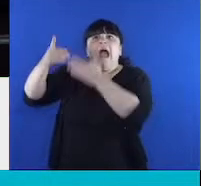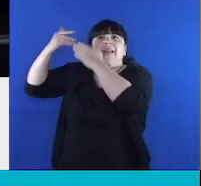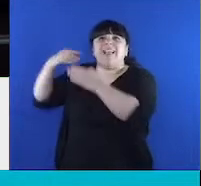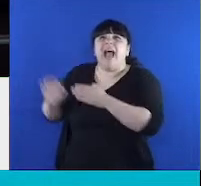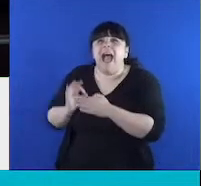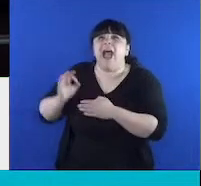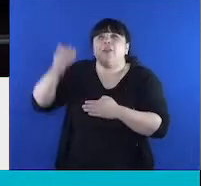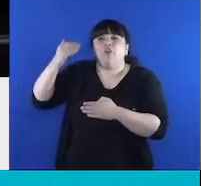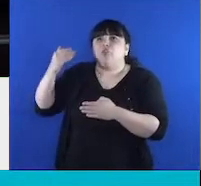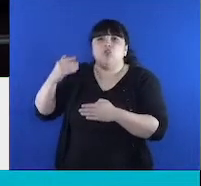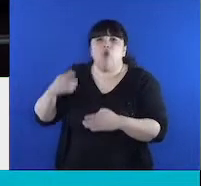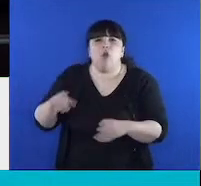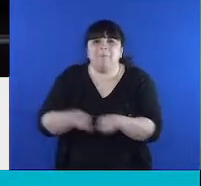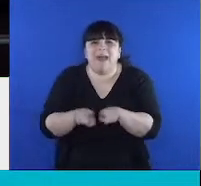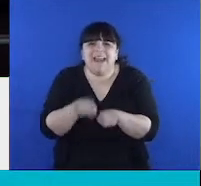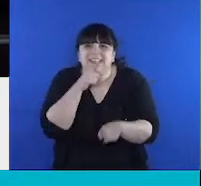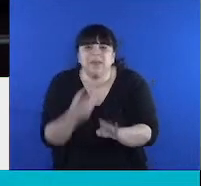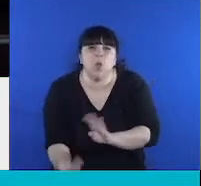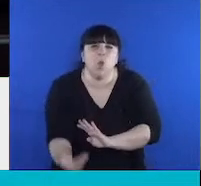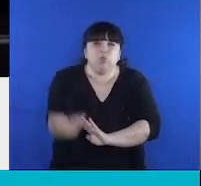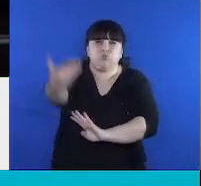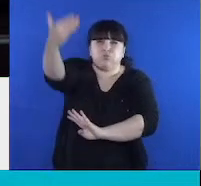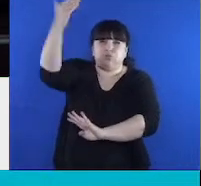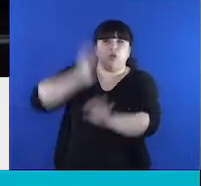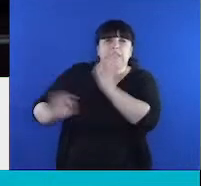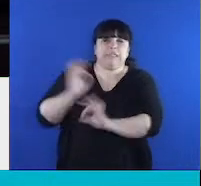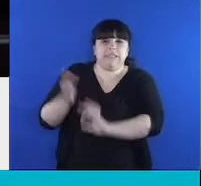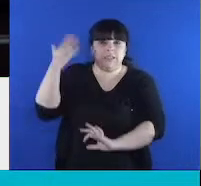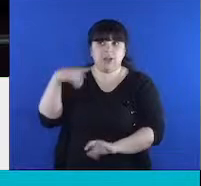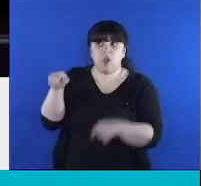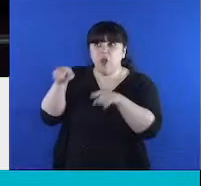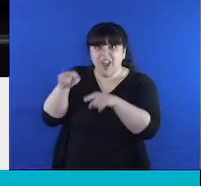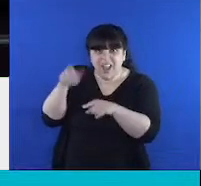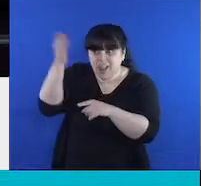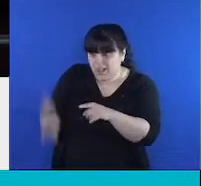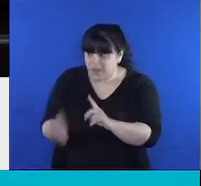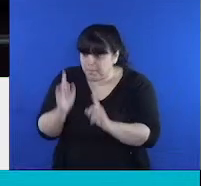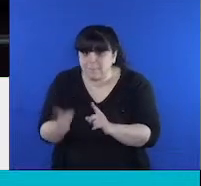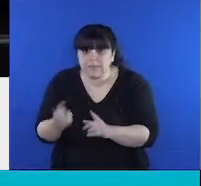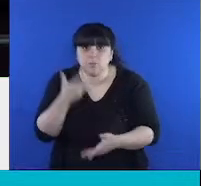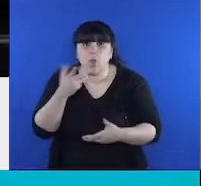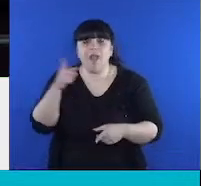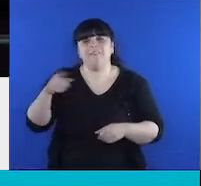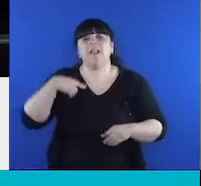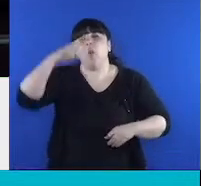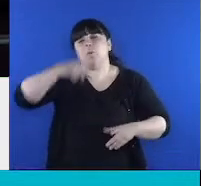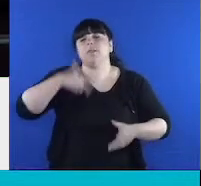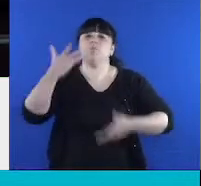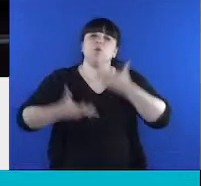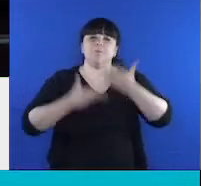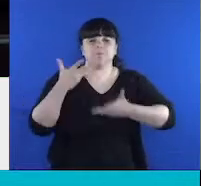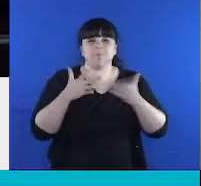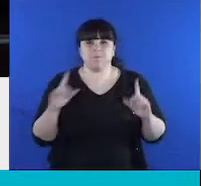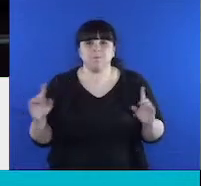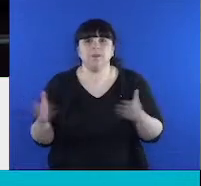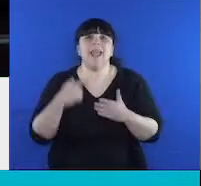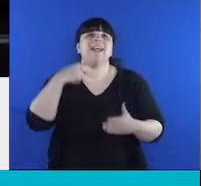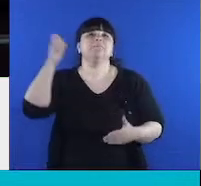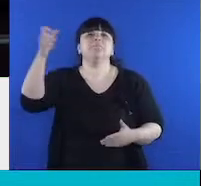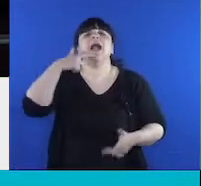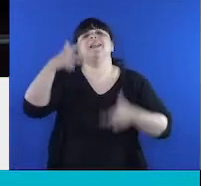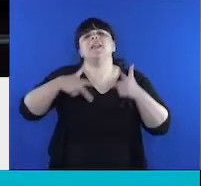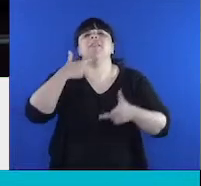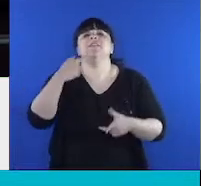más de 5 siglos. Él mismo lo manifiesta en el cierre de su declaración en España, cuando dice que viene a reivindicar